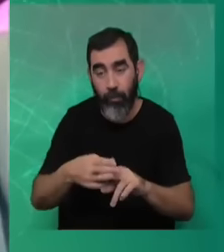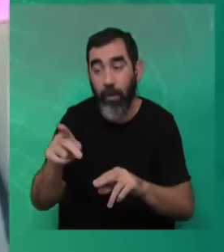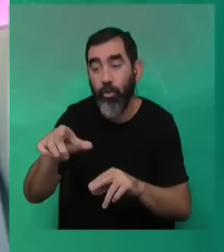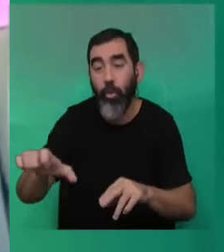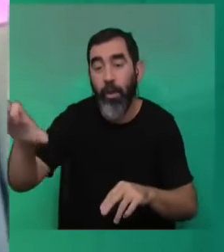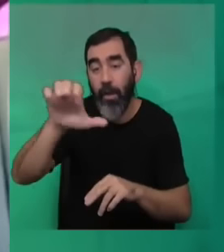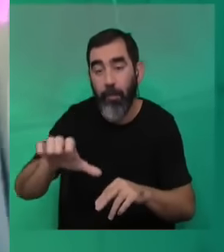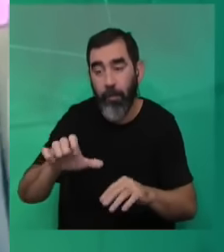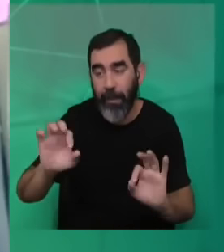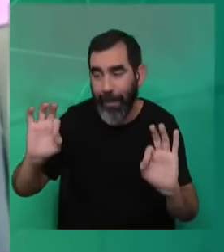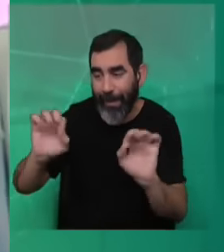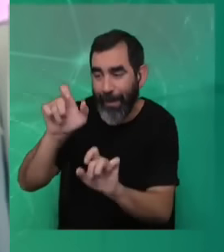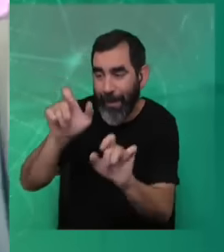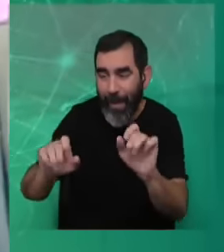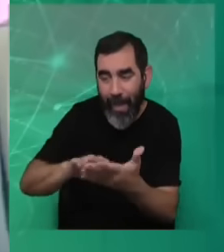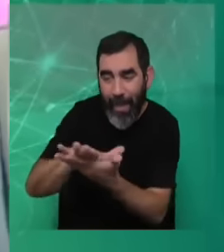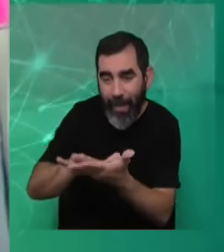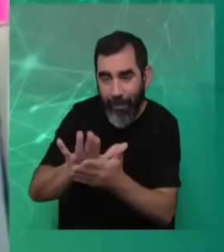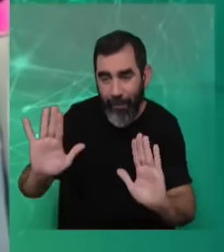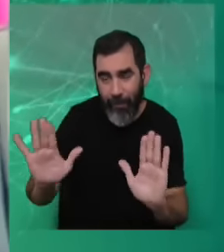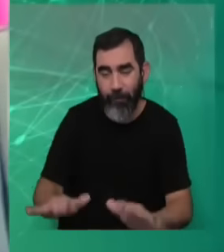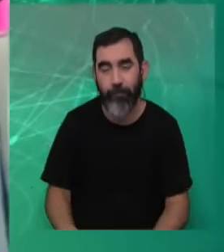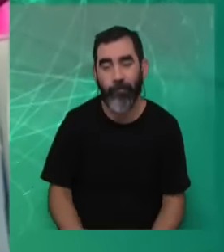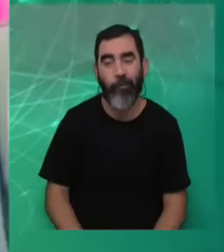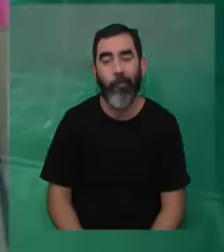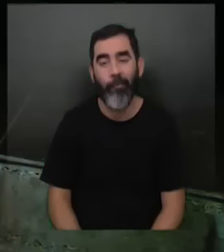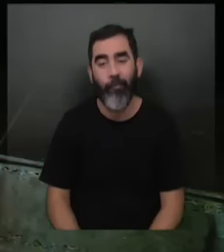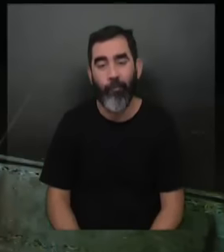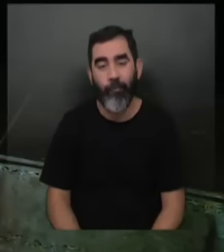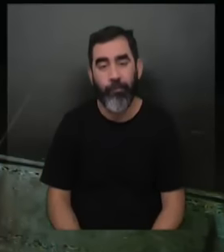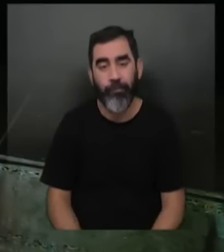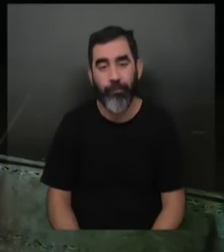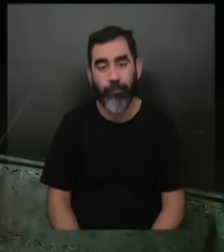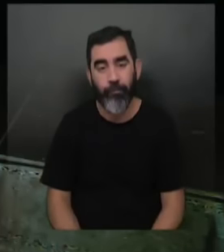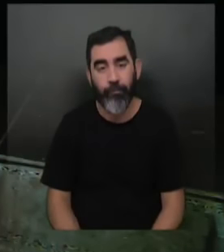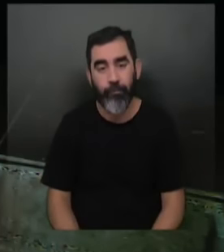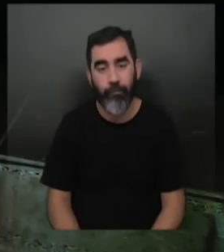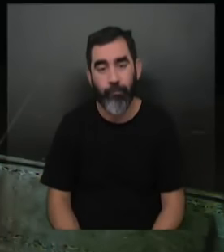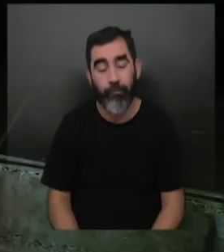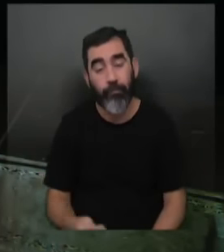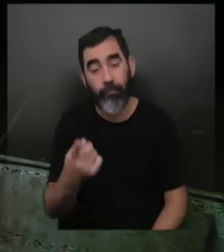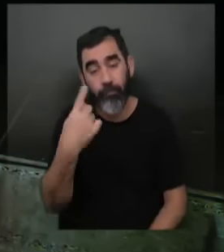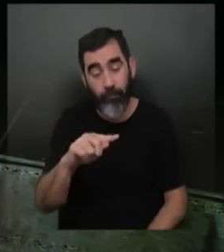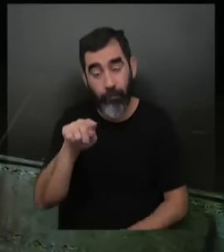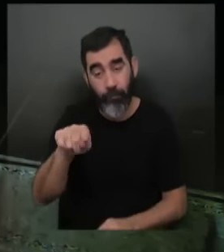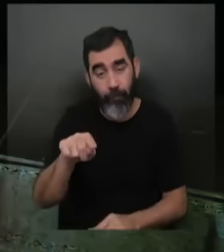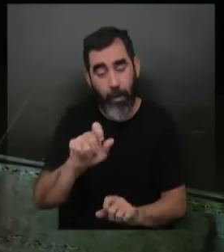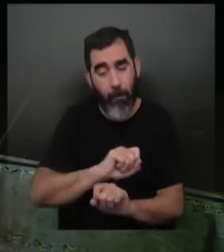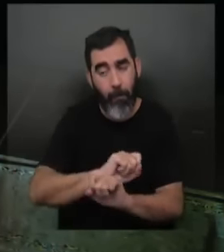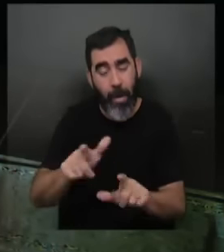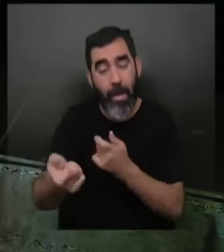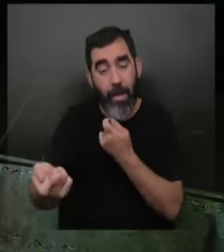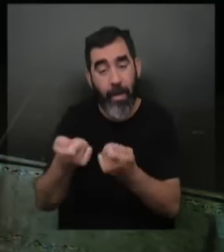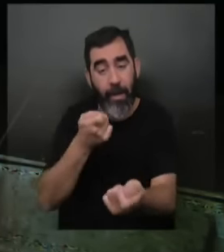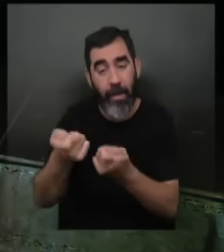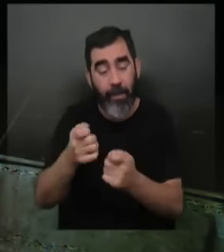compañía no había ninguno de ellos y justamente por este tema dada la mala gestión